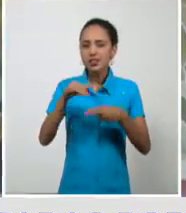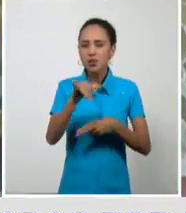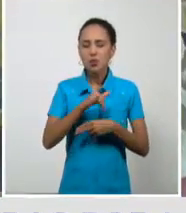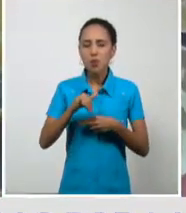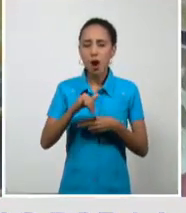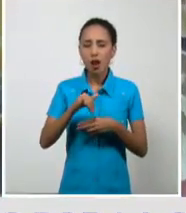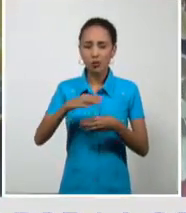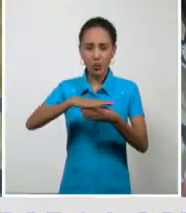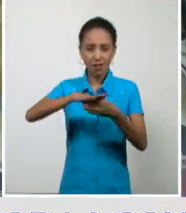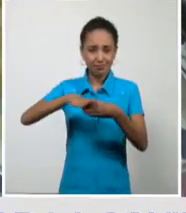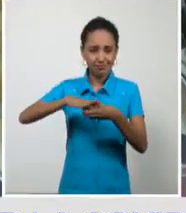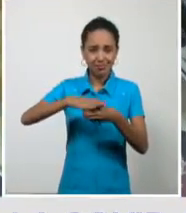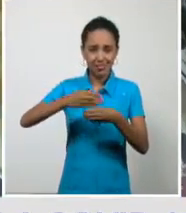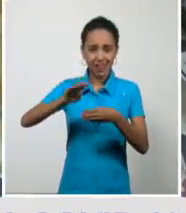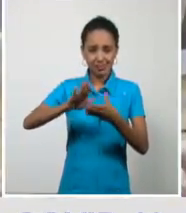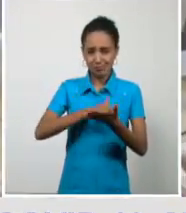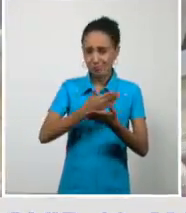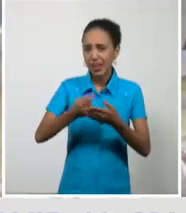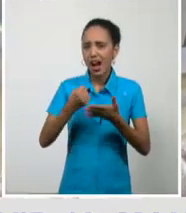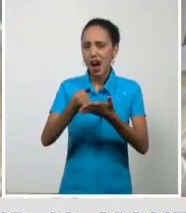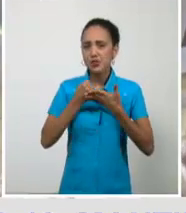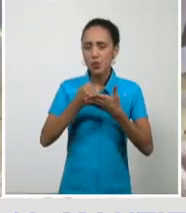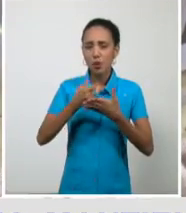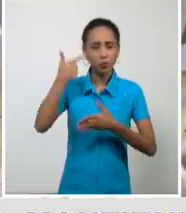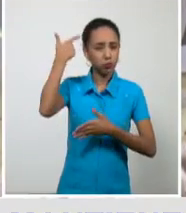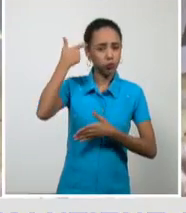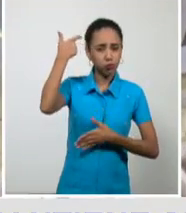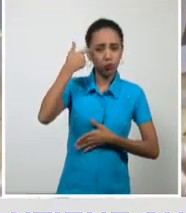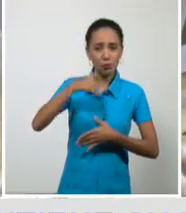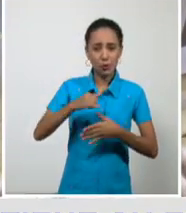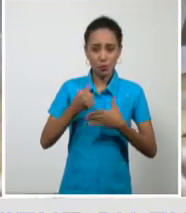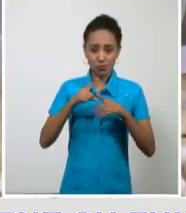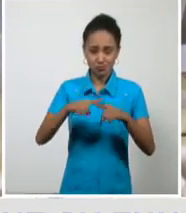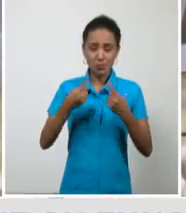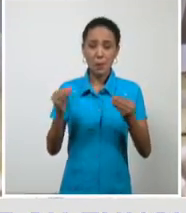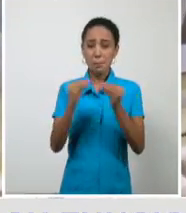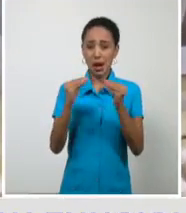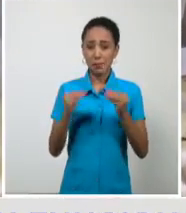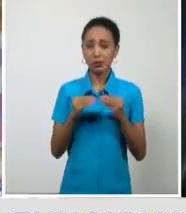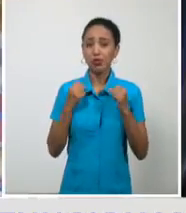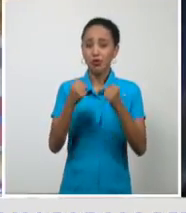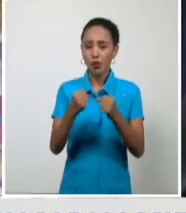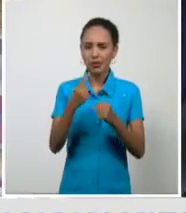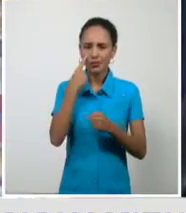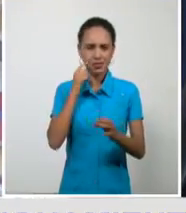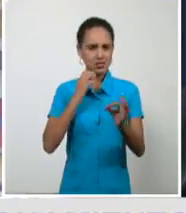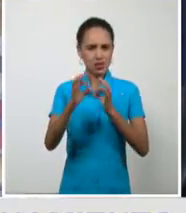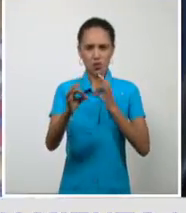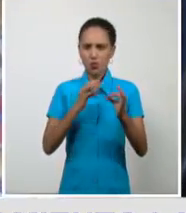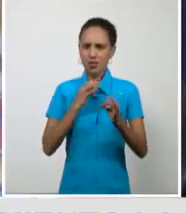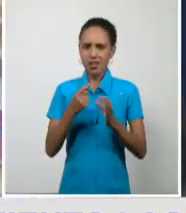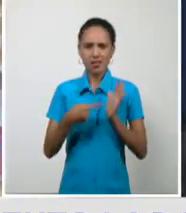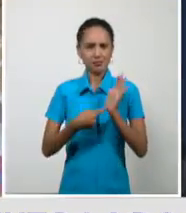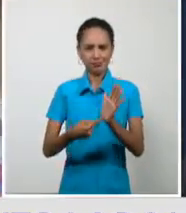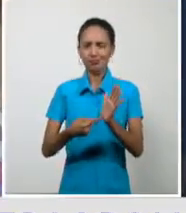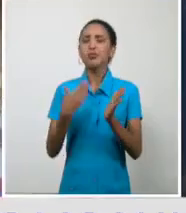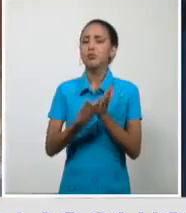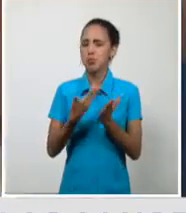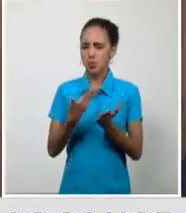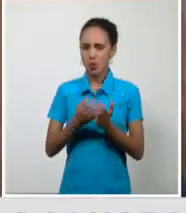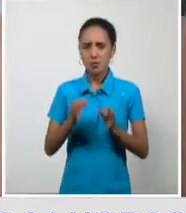mermelada, con ayuda de un secador de cabello y el poder del acetato, brindan una máxima seguridad ya comprobada. Son varias